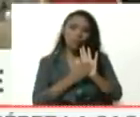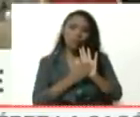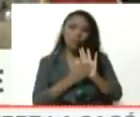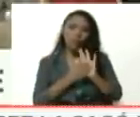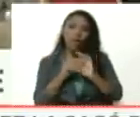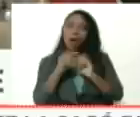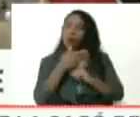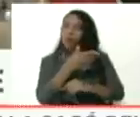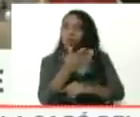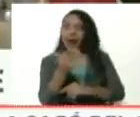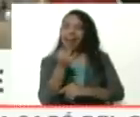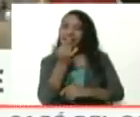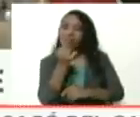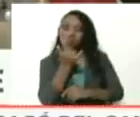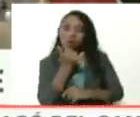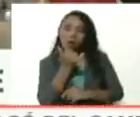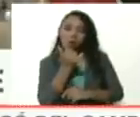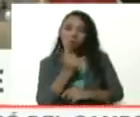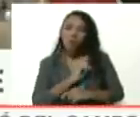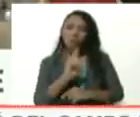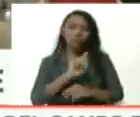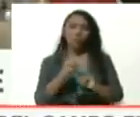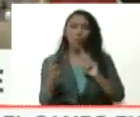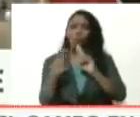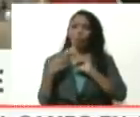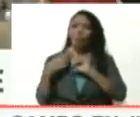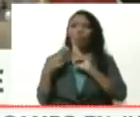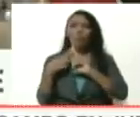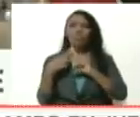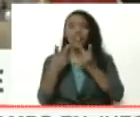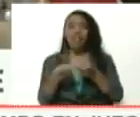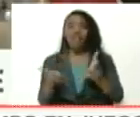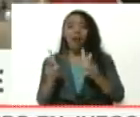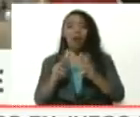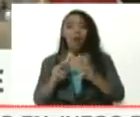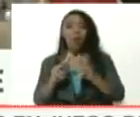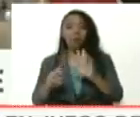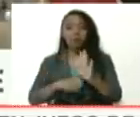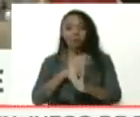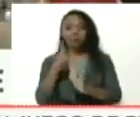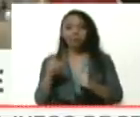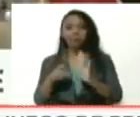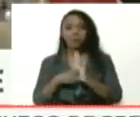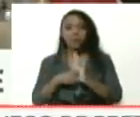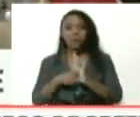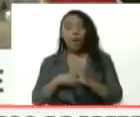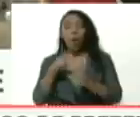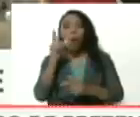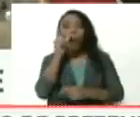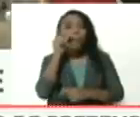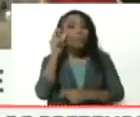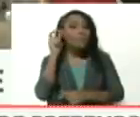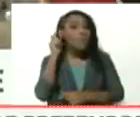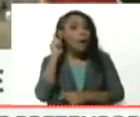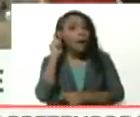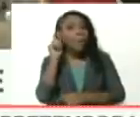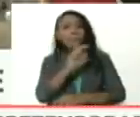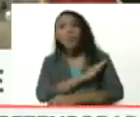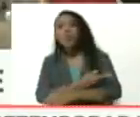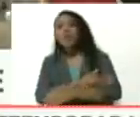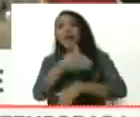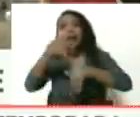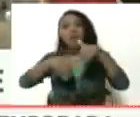están muy equivocados. No conocen el valor y la determinación de los hombres y mujeres del poder